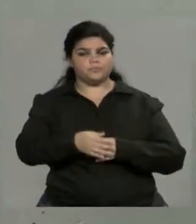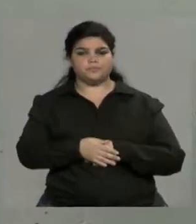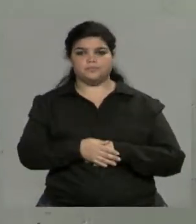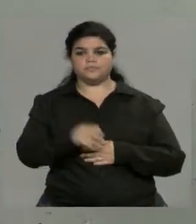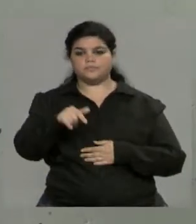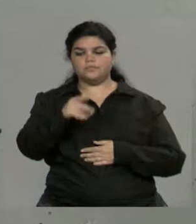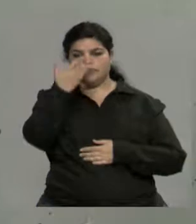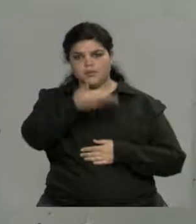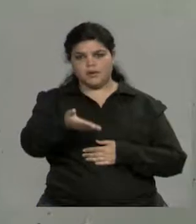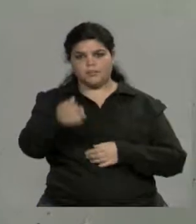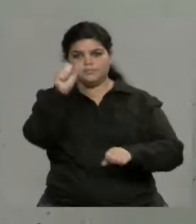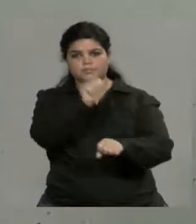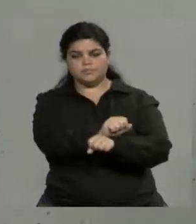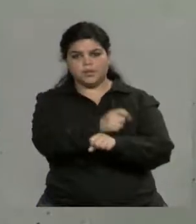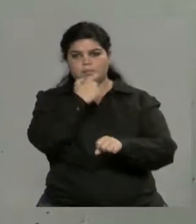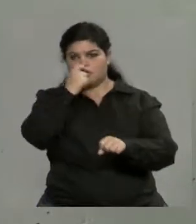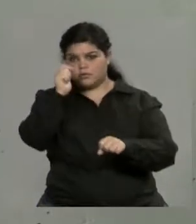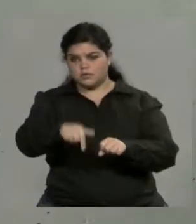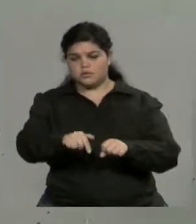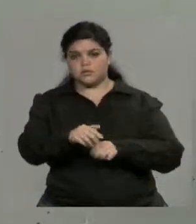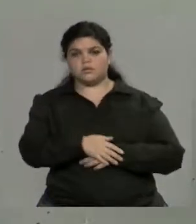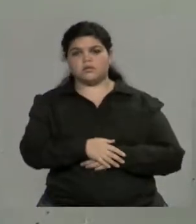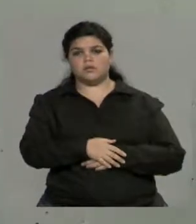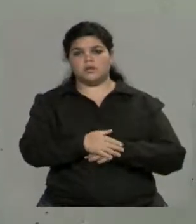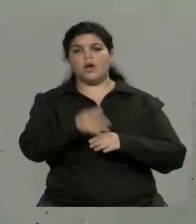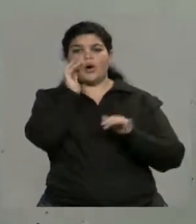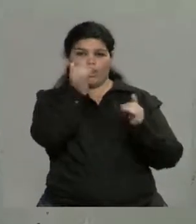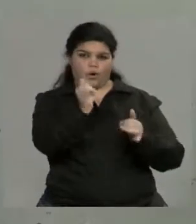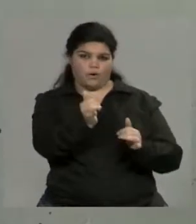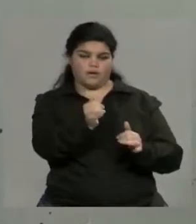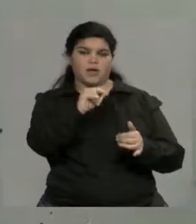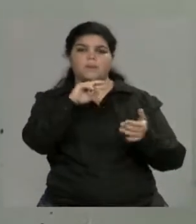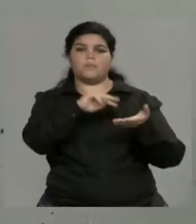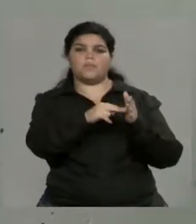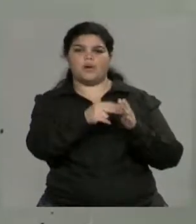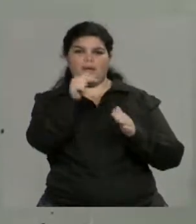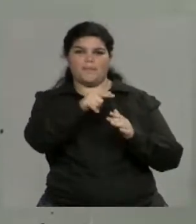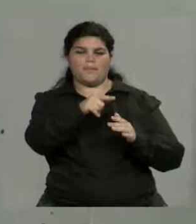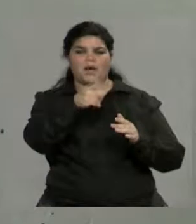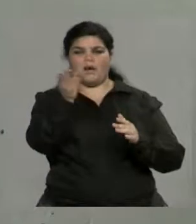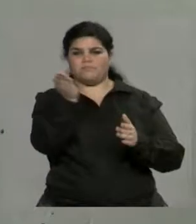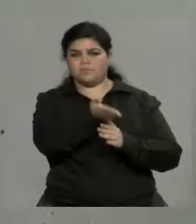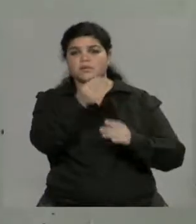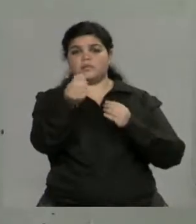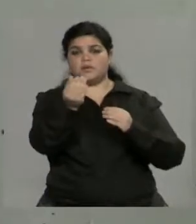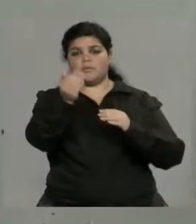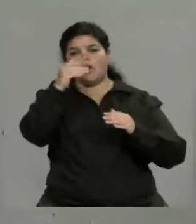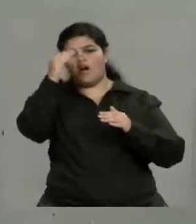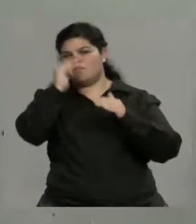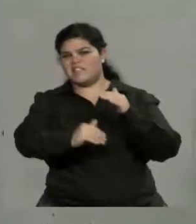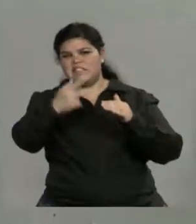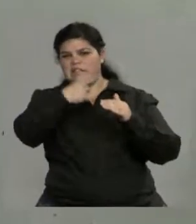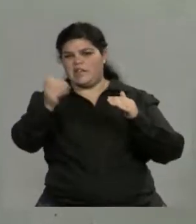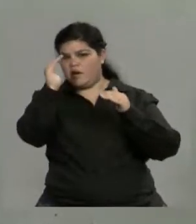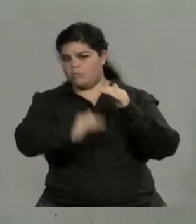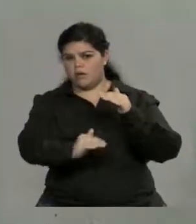encuentra privada de su libertad en Mendoza hoy es inferior, de jóvenes obviamente en conflicto con la ley penal, es inferior a 100 chicos. En algunos momentos